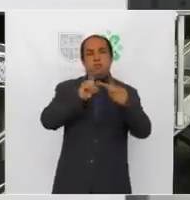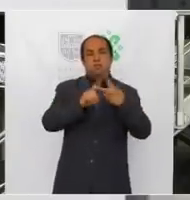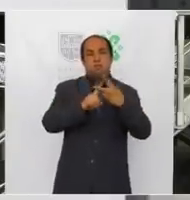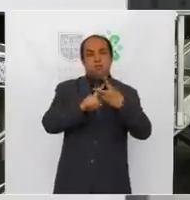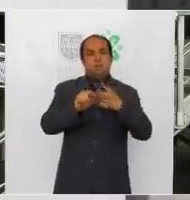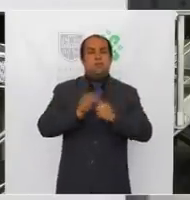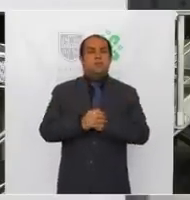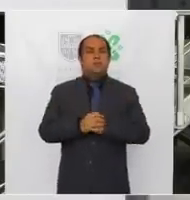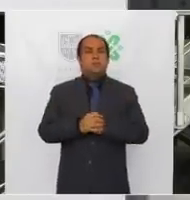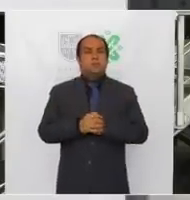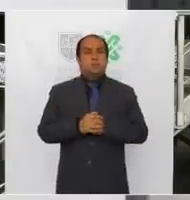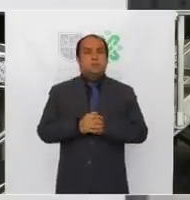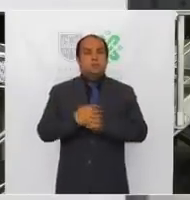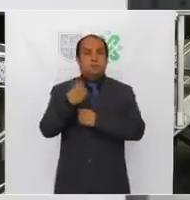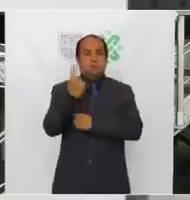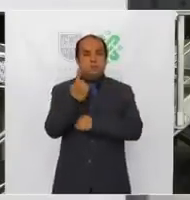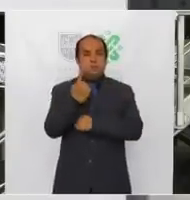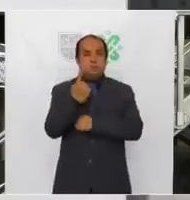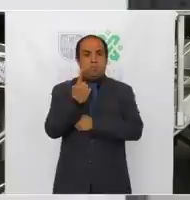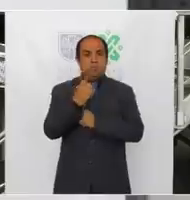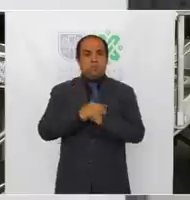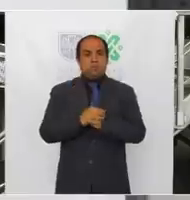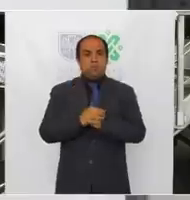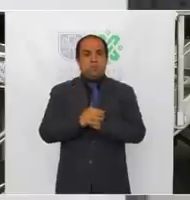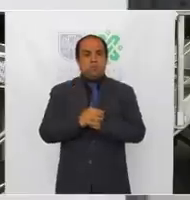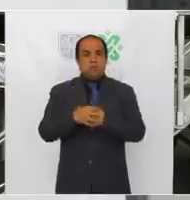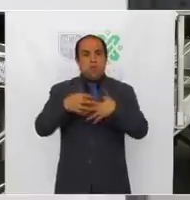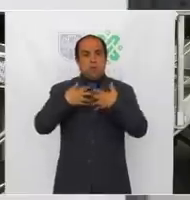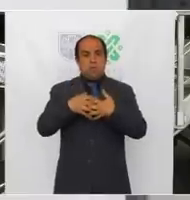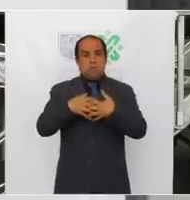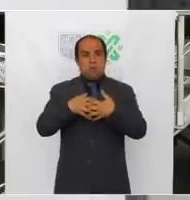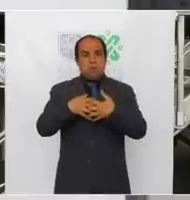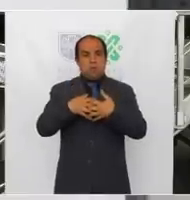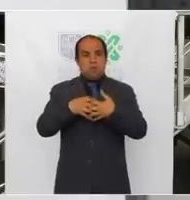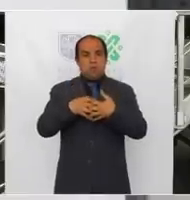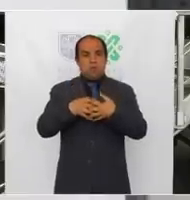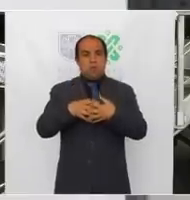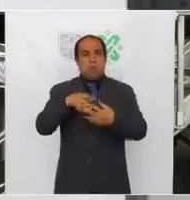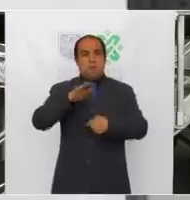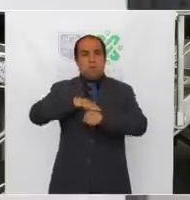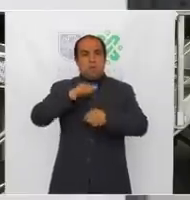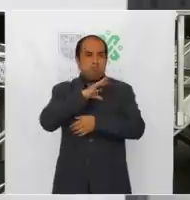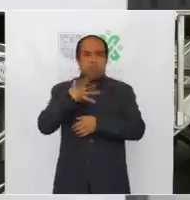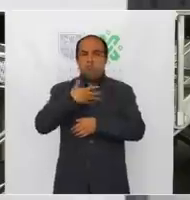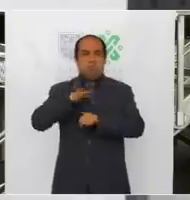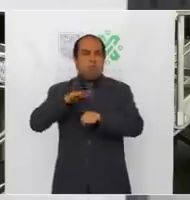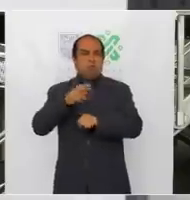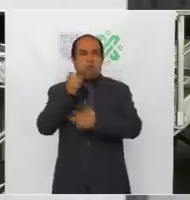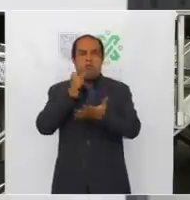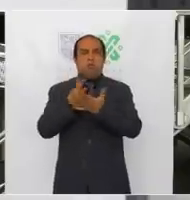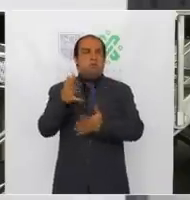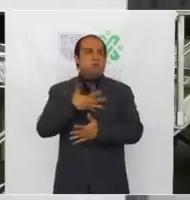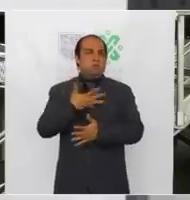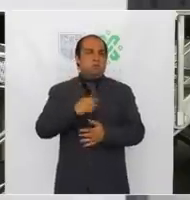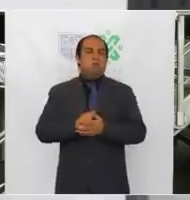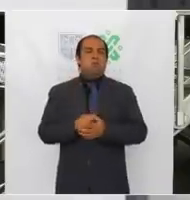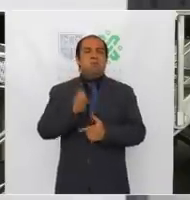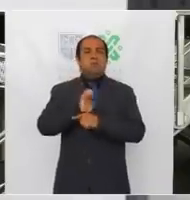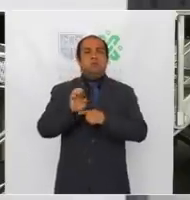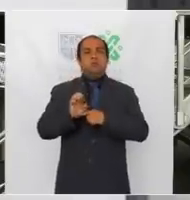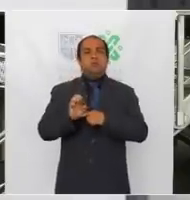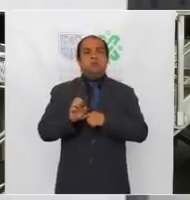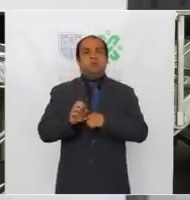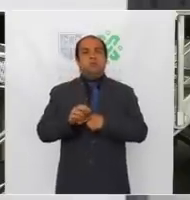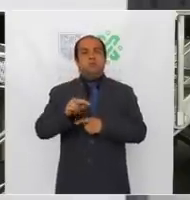es que es, en realidad, pues la planta de separación más moderna de América Latina. Entonces, estamos